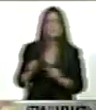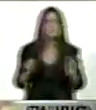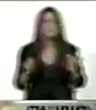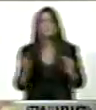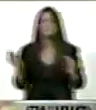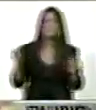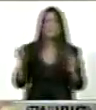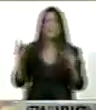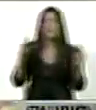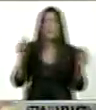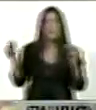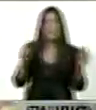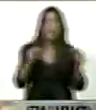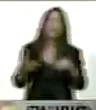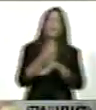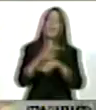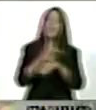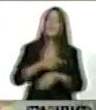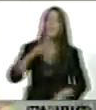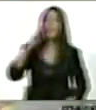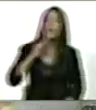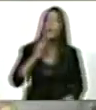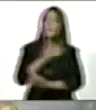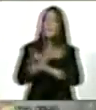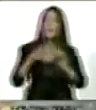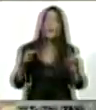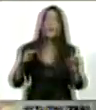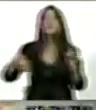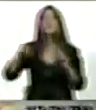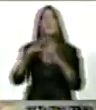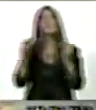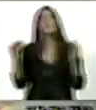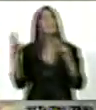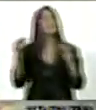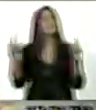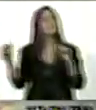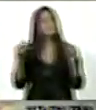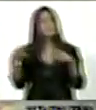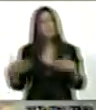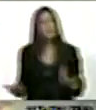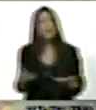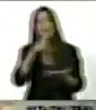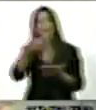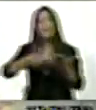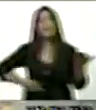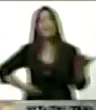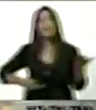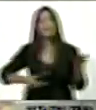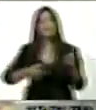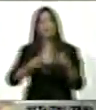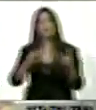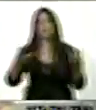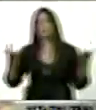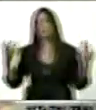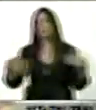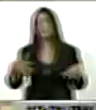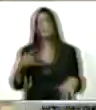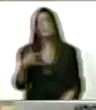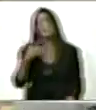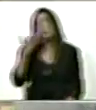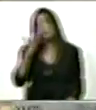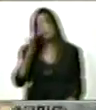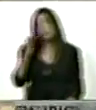sentado en conversaciones con el gobierno bolivariano. Pero esas conversaciones se han dado, en el documento dice por decenas, yo me